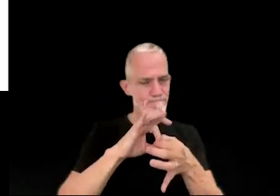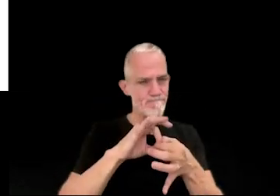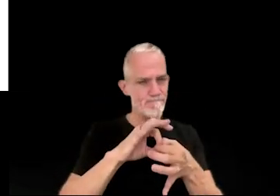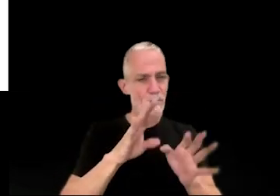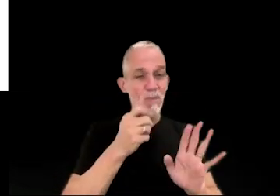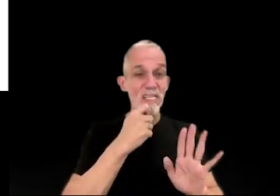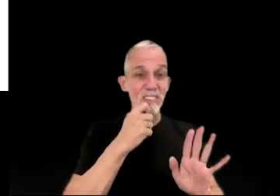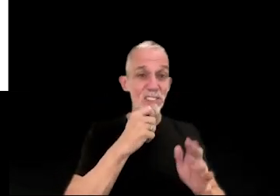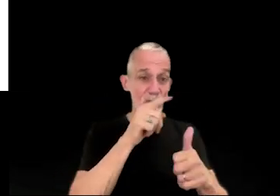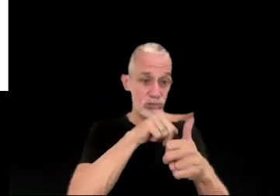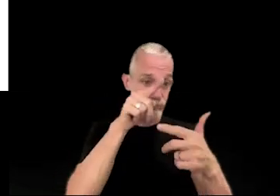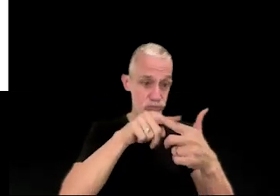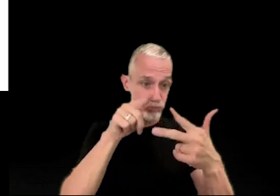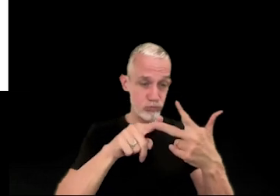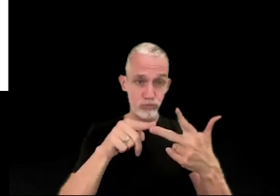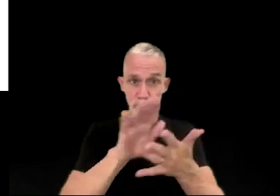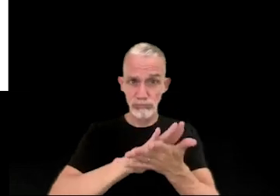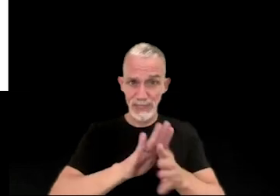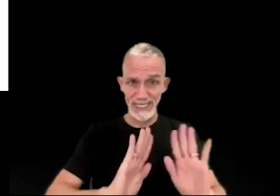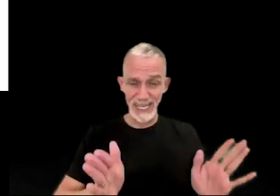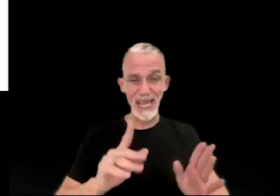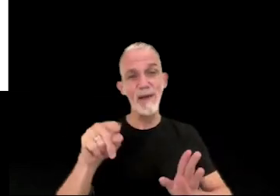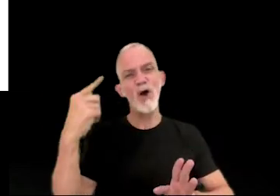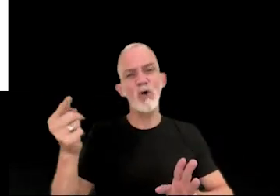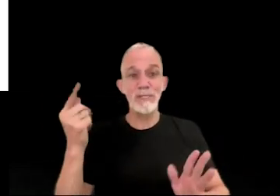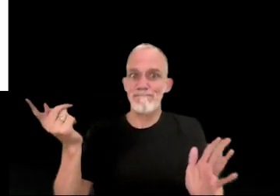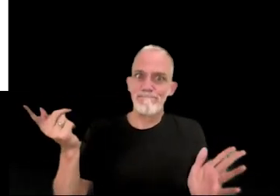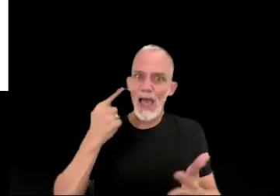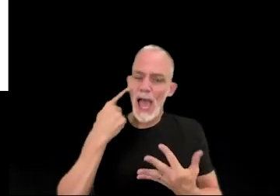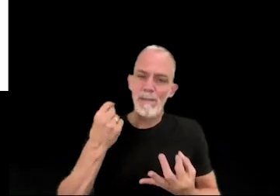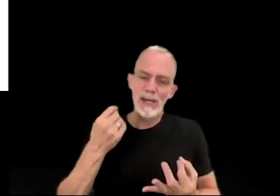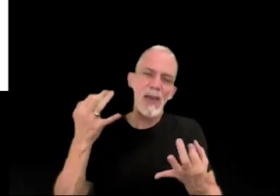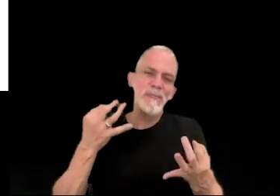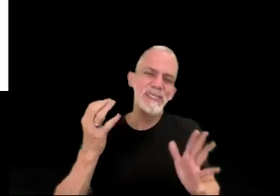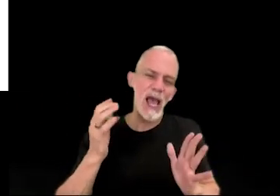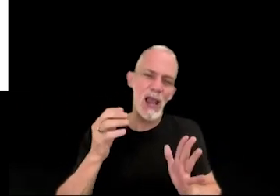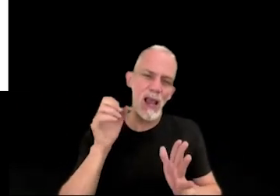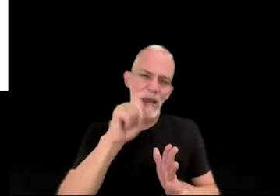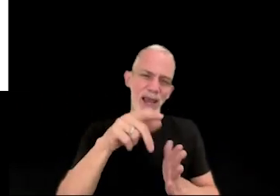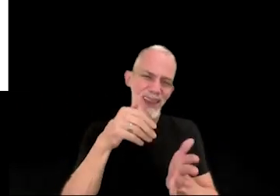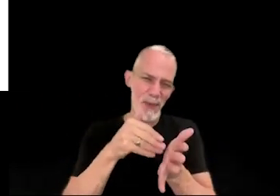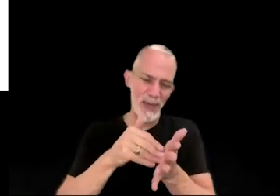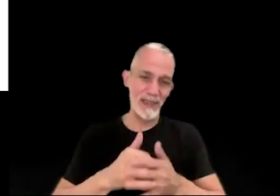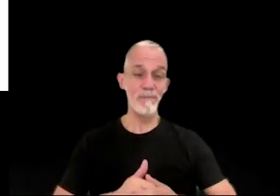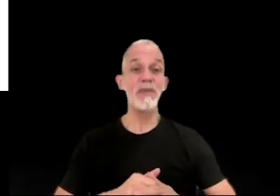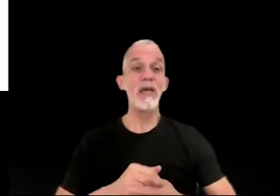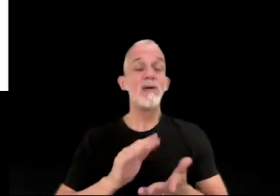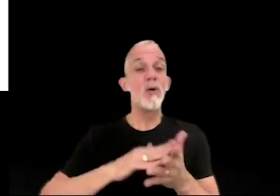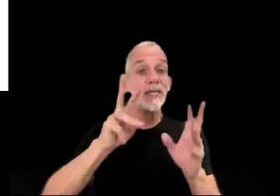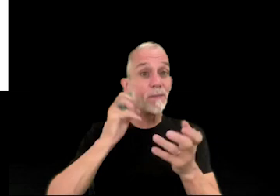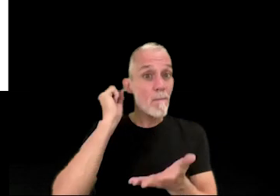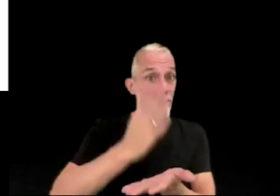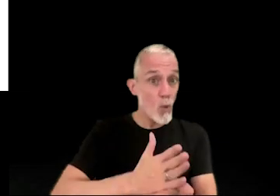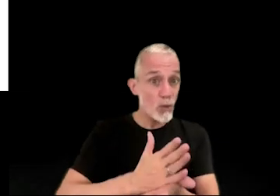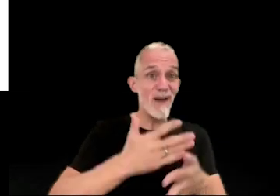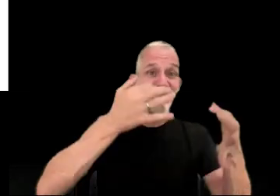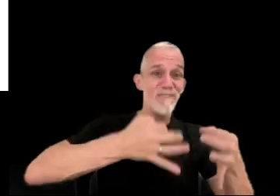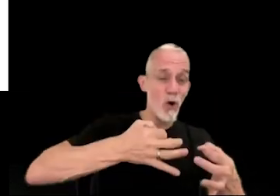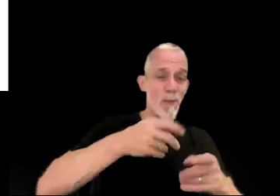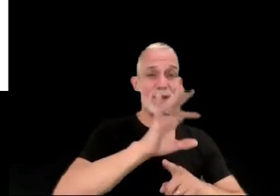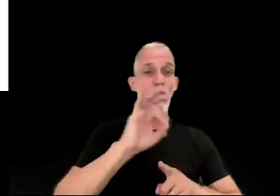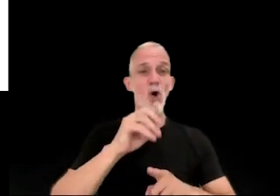alguna de esas, ya tenemos la solución. Otras tendríamos que analizarlo especialmente. En las multas, tanto formales como